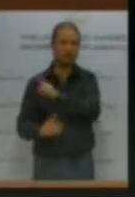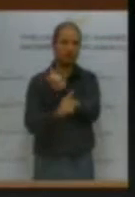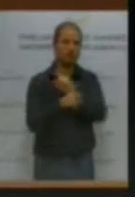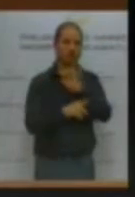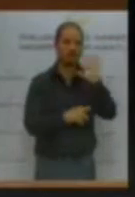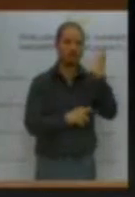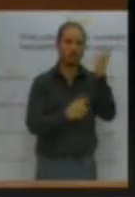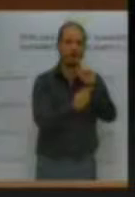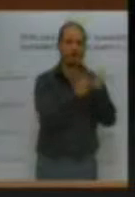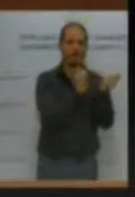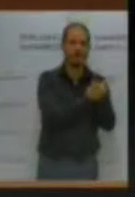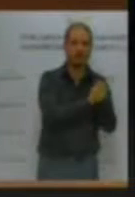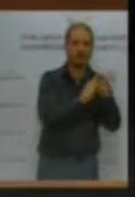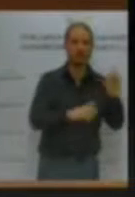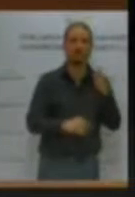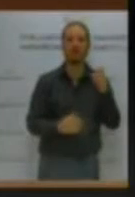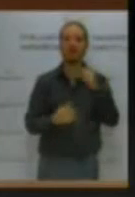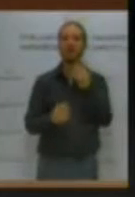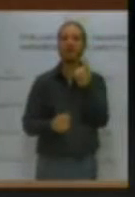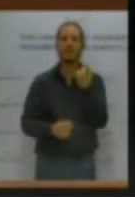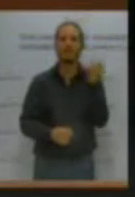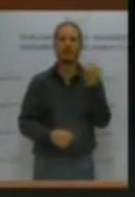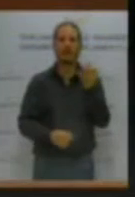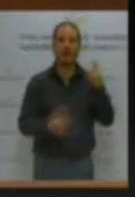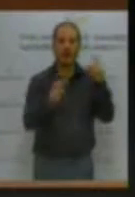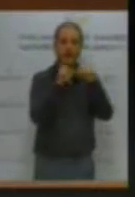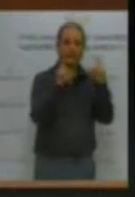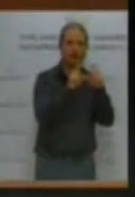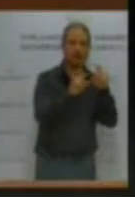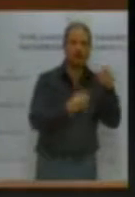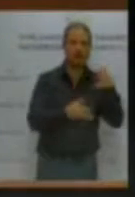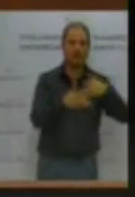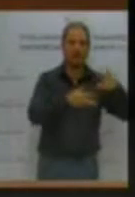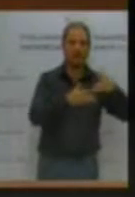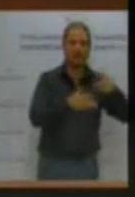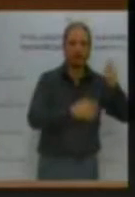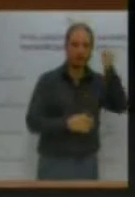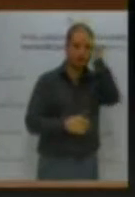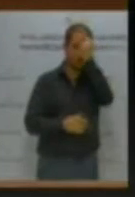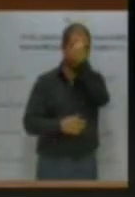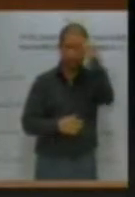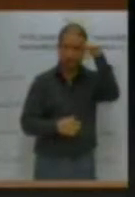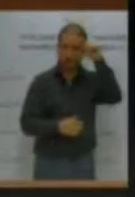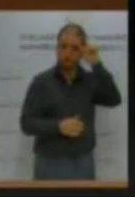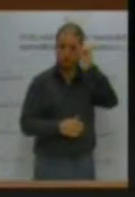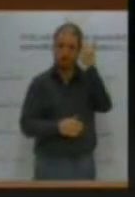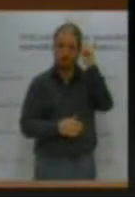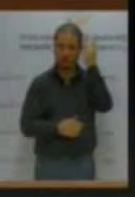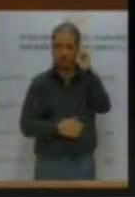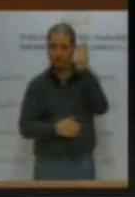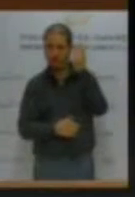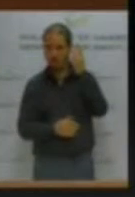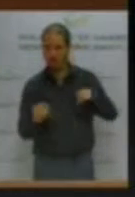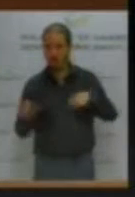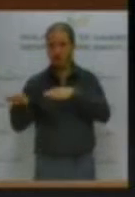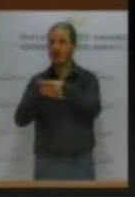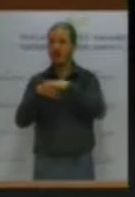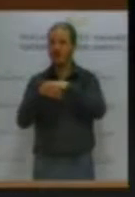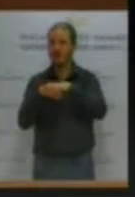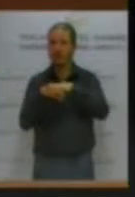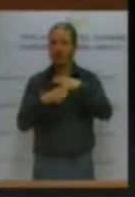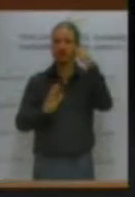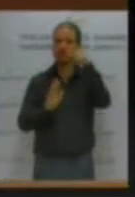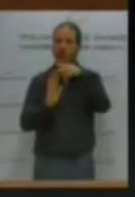mentalidad y cultura por parte de las empresas y de los ciudadanos y por las administraciones, cambios en materia de regulación y